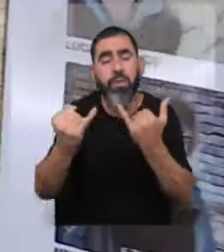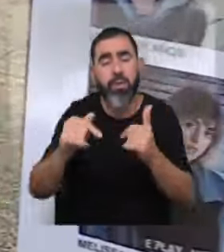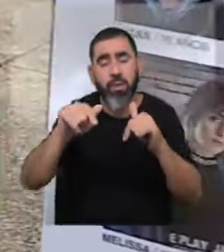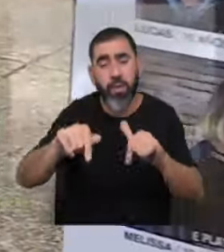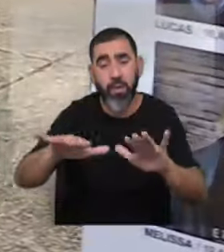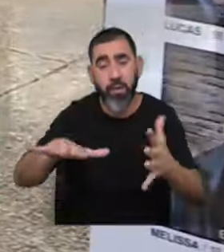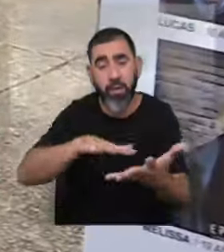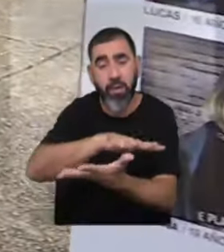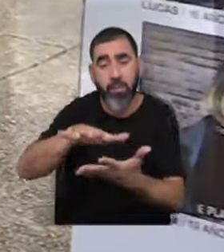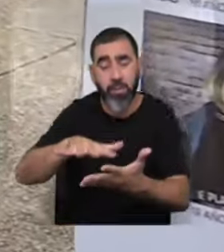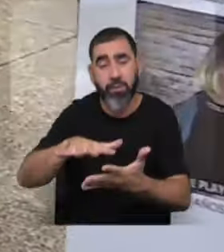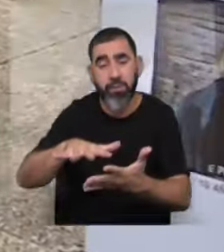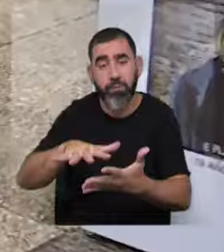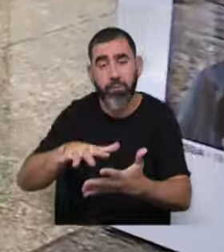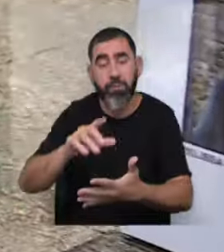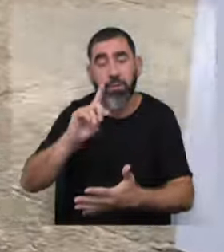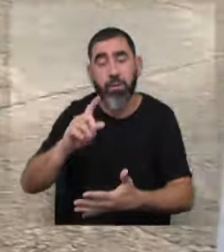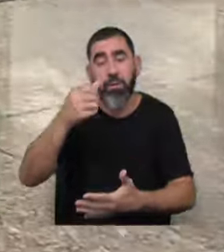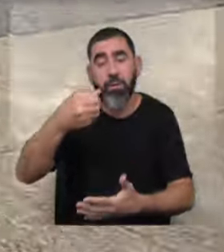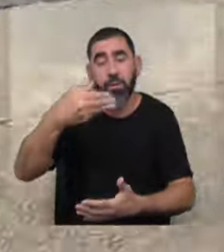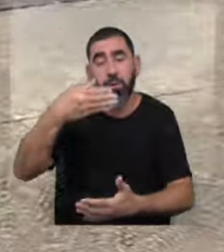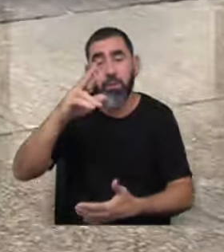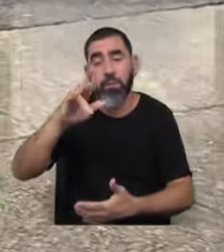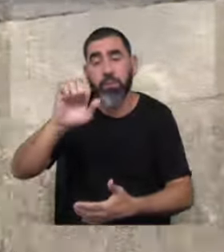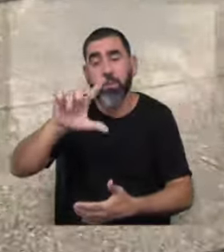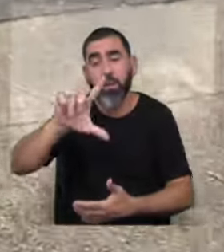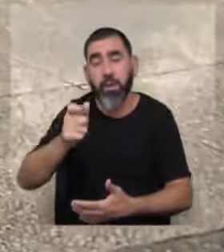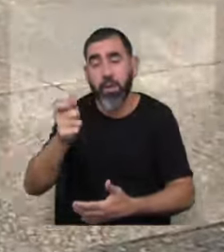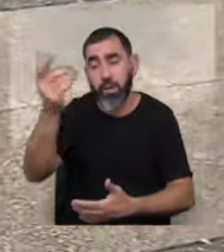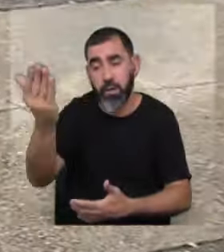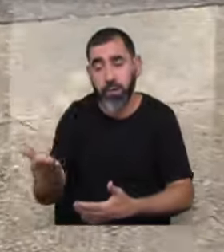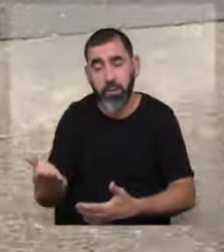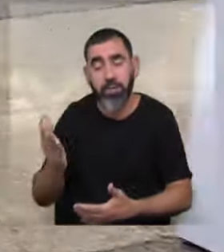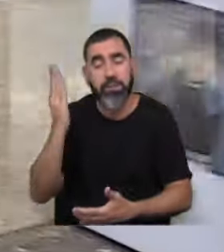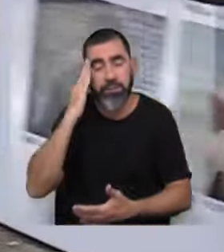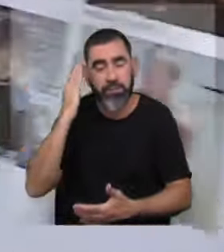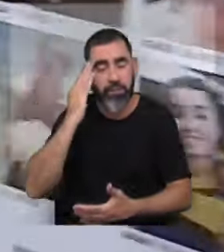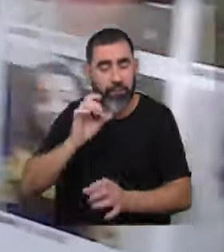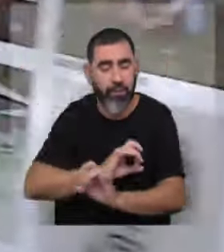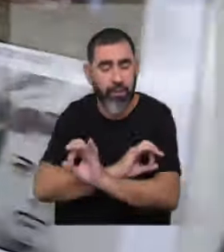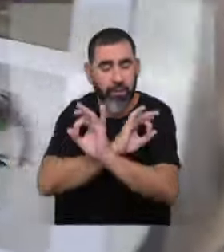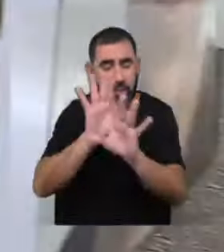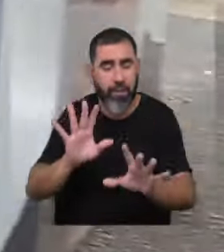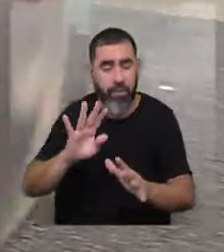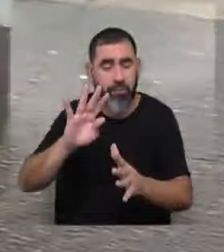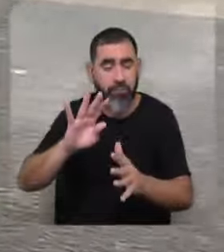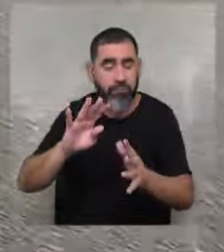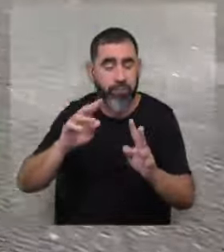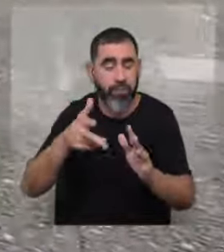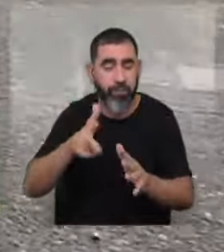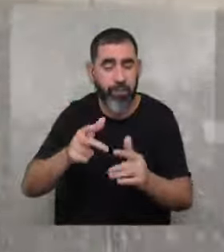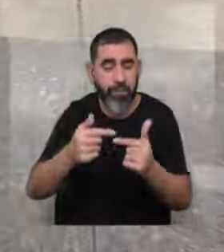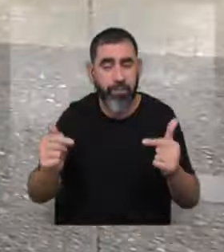acá. Tenemos a Gabriela Novoa, que tiene la agenda. Gabriela,